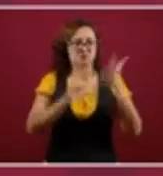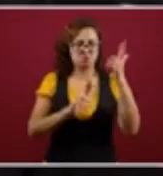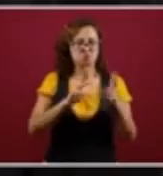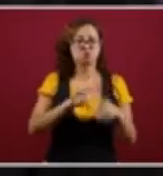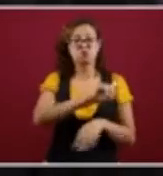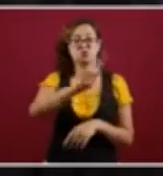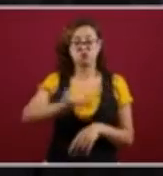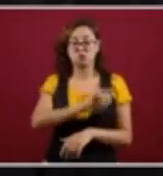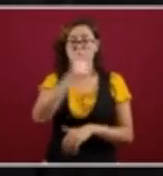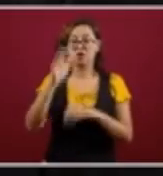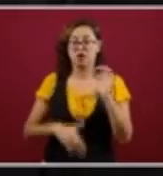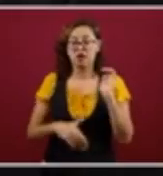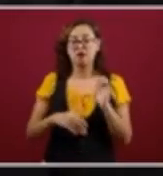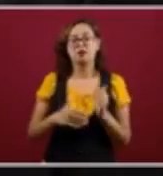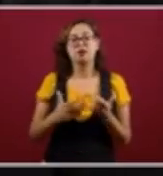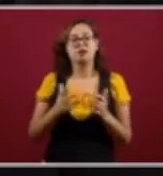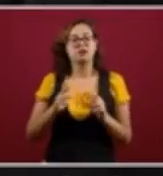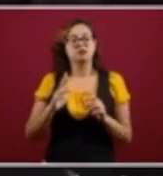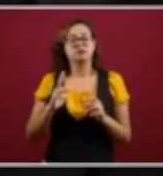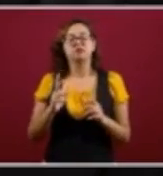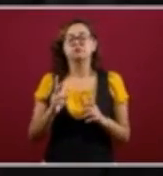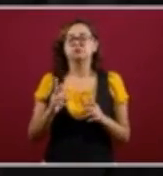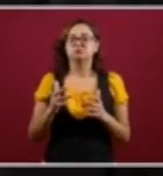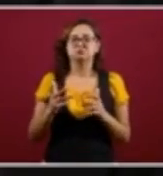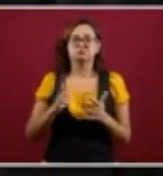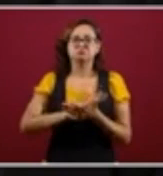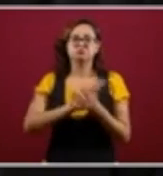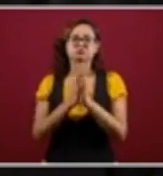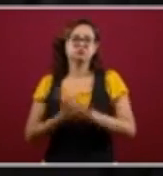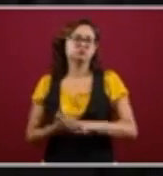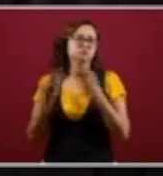acuerdo, Robles es el personaje,